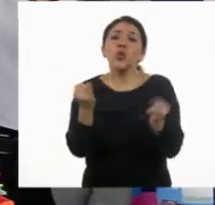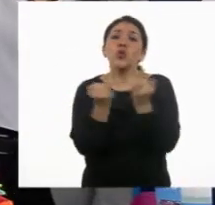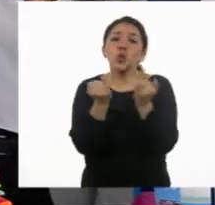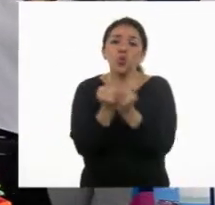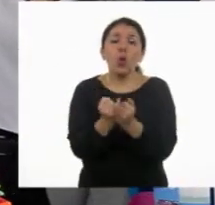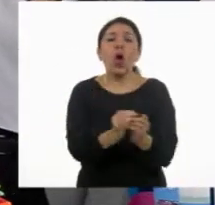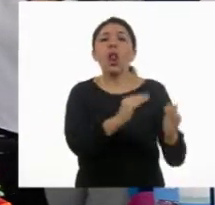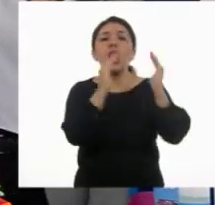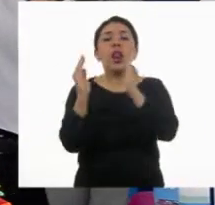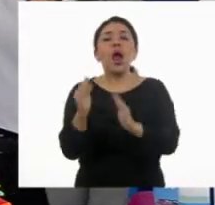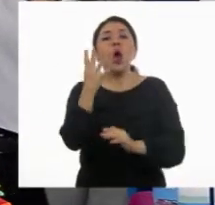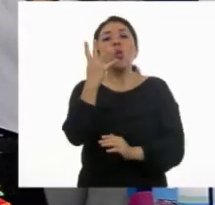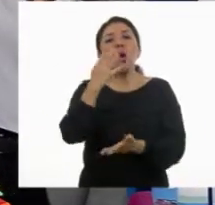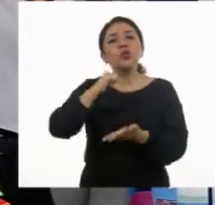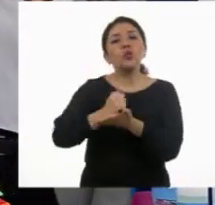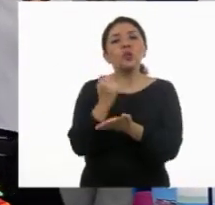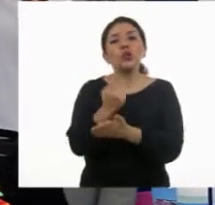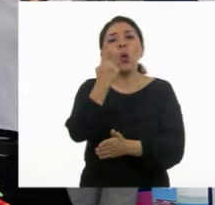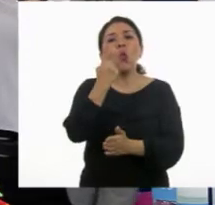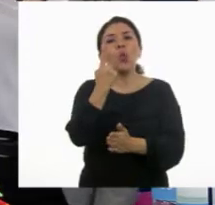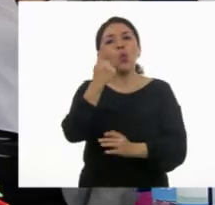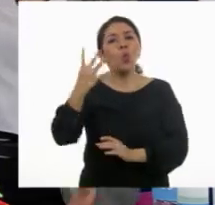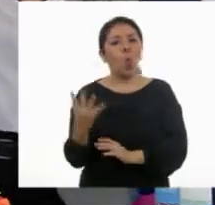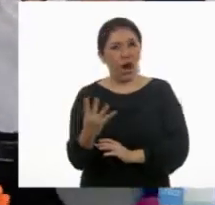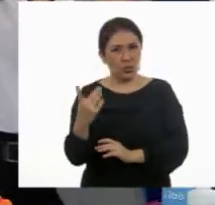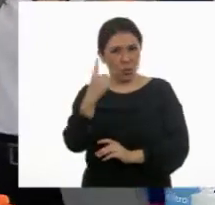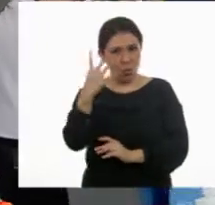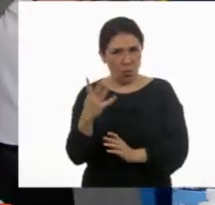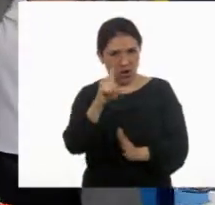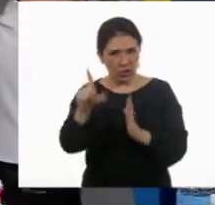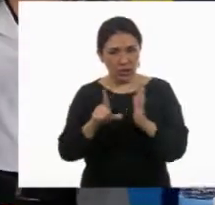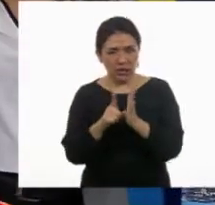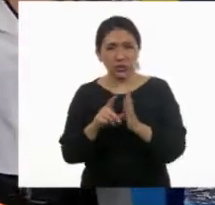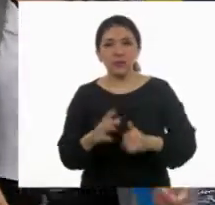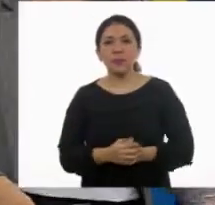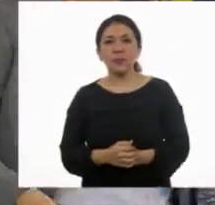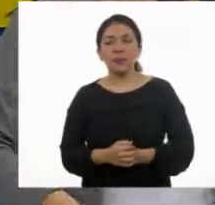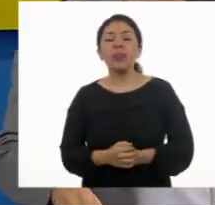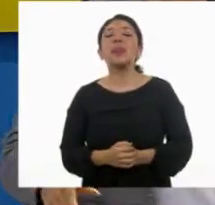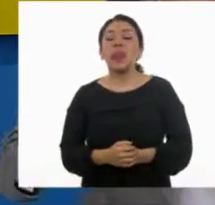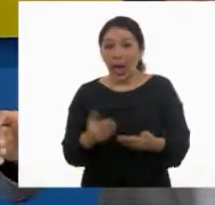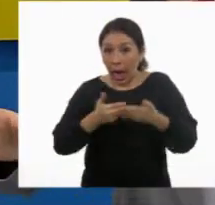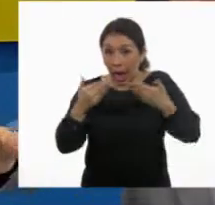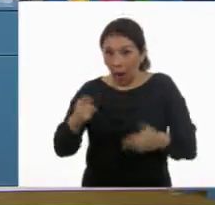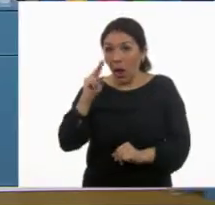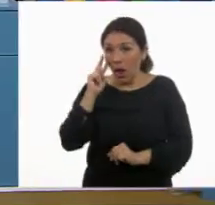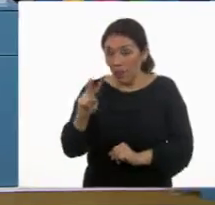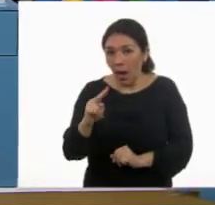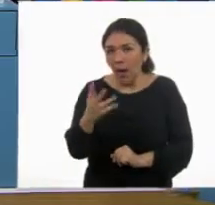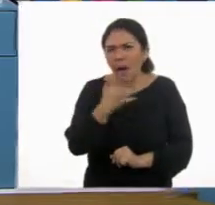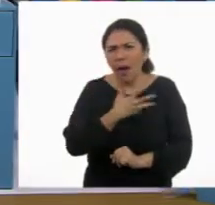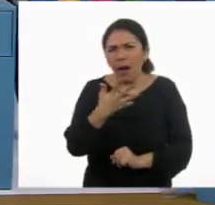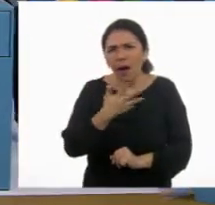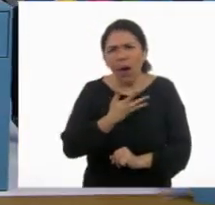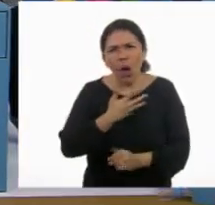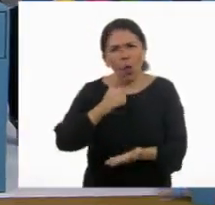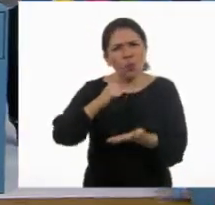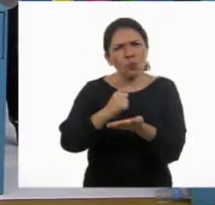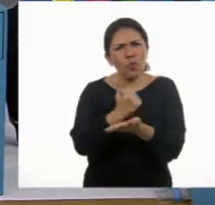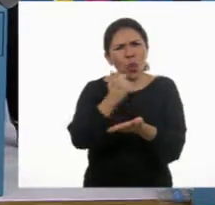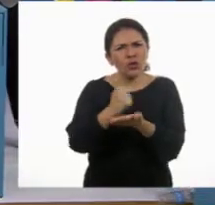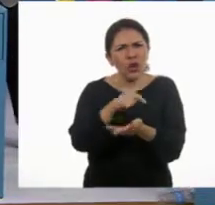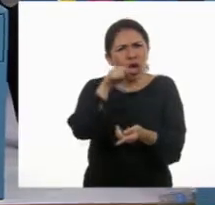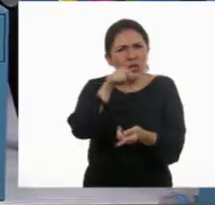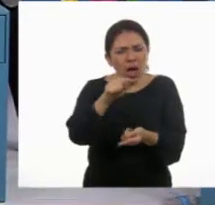a 4 botellitas de 1/4 de litro. Entonces, si tenemos ahora una botellita